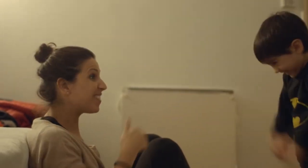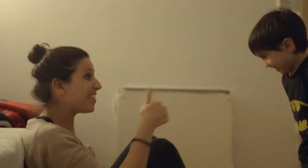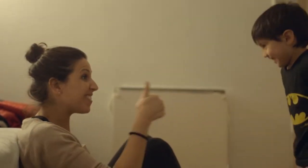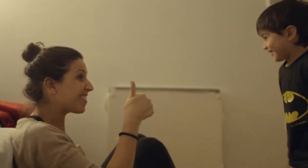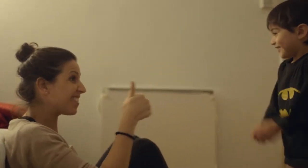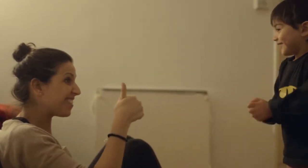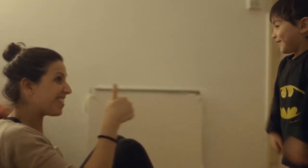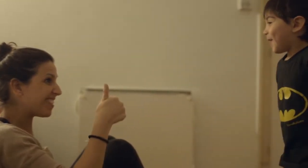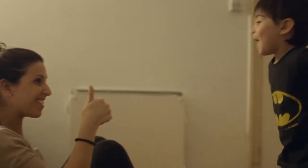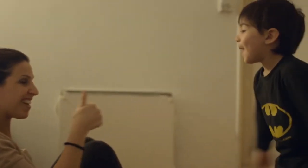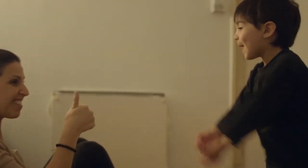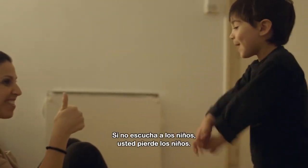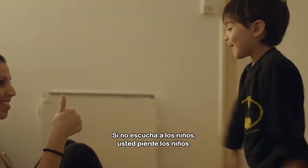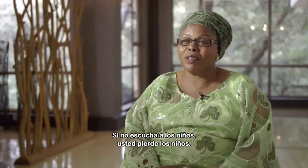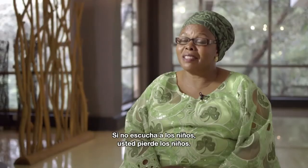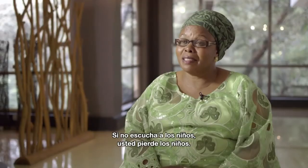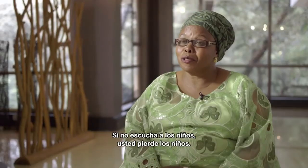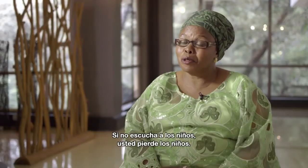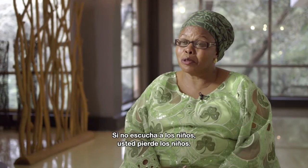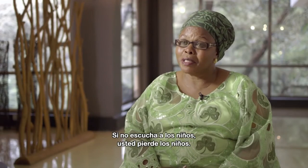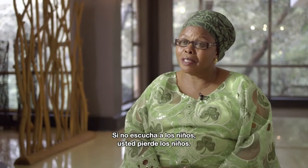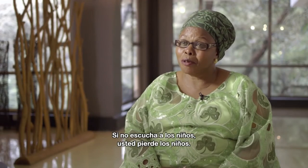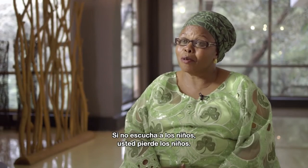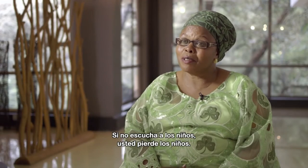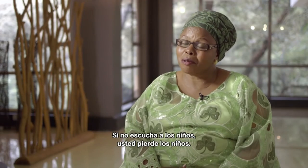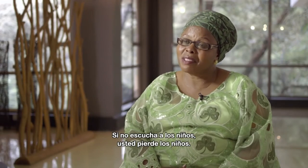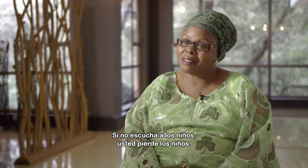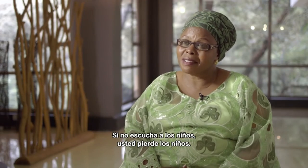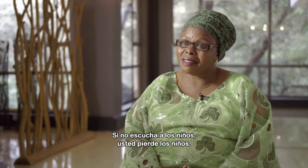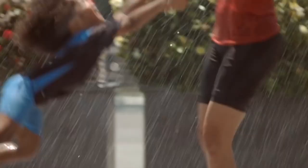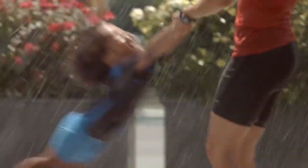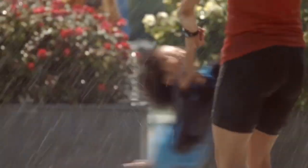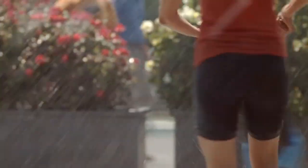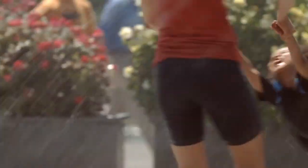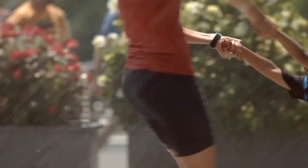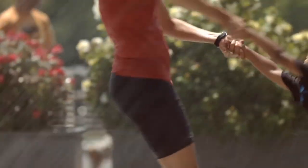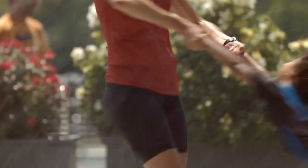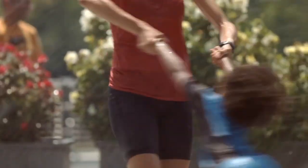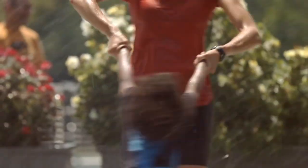siento mejor, sí. Si no escuchas a niños, se pierdes a niños.